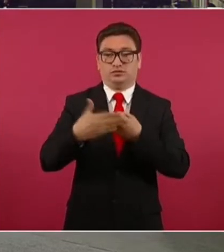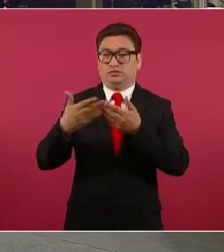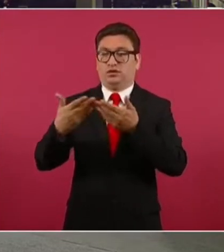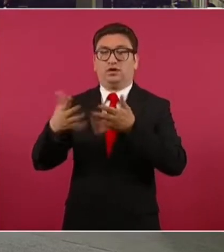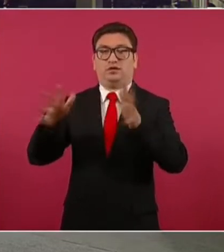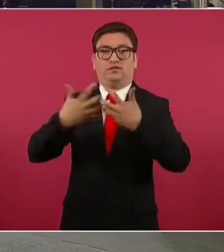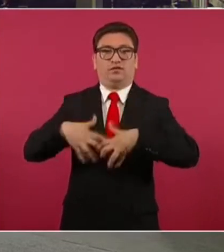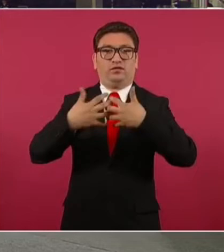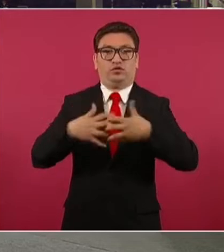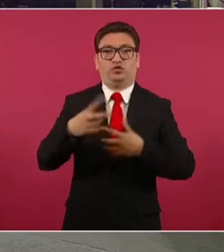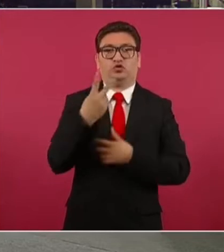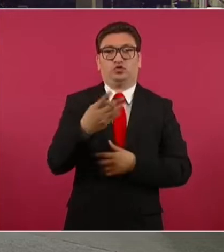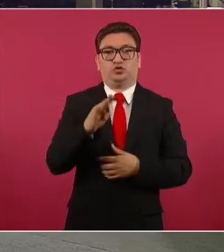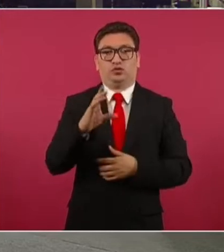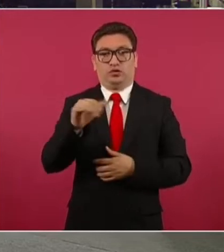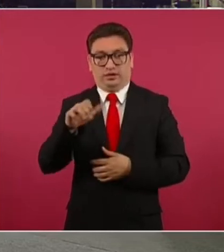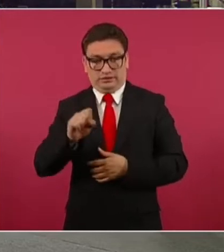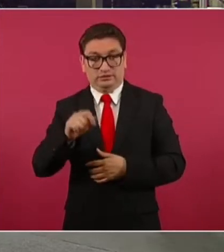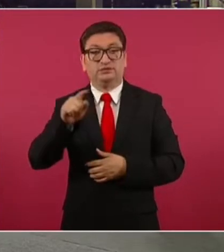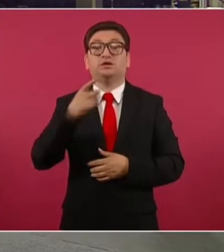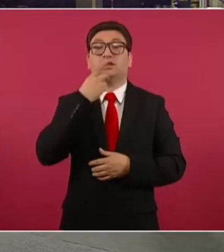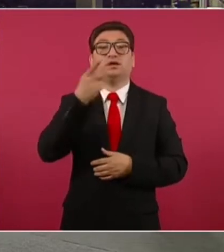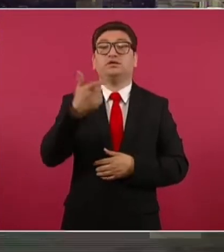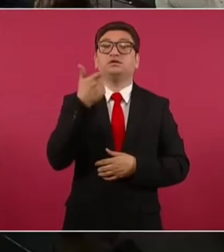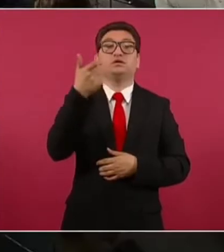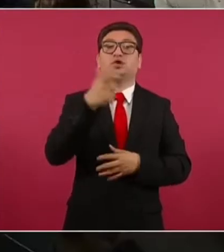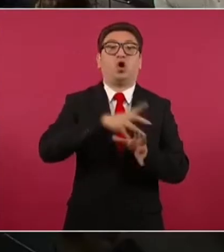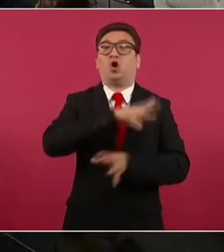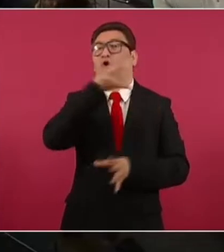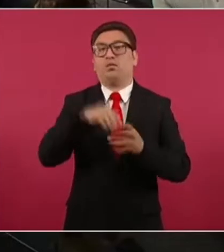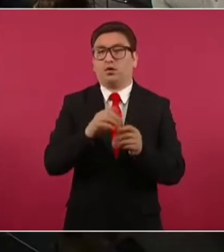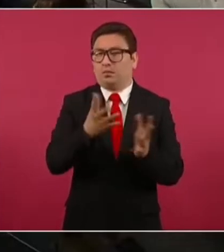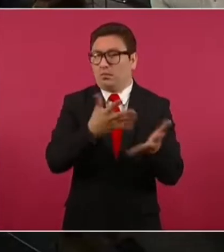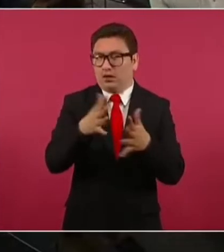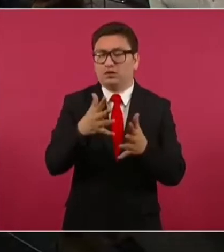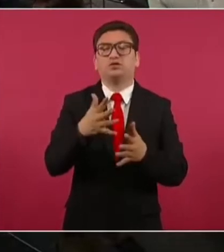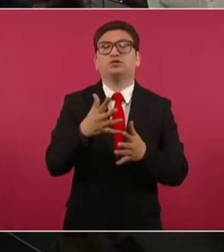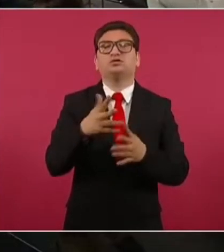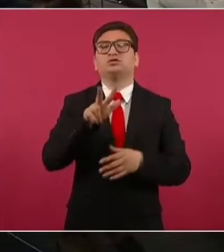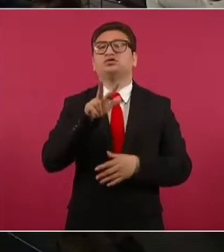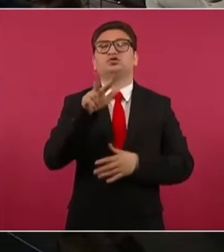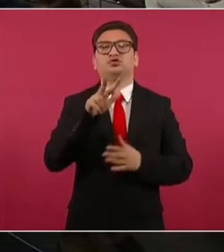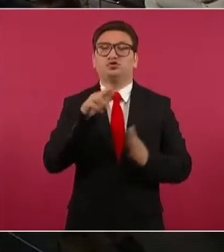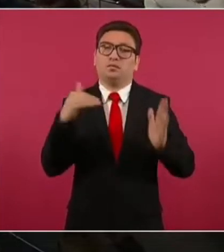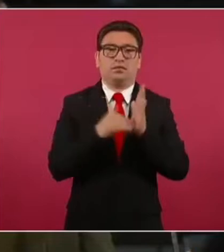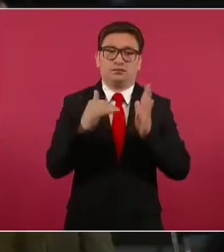Bocas. Se ha difundido que el costo total podría ser superior o alrededor de los $18,000